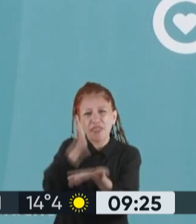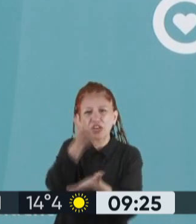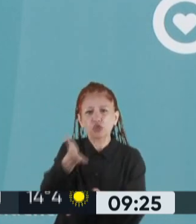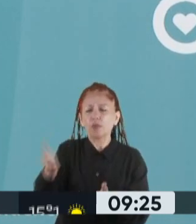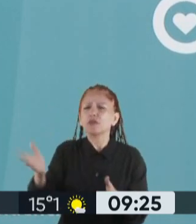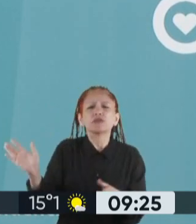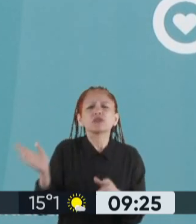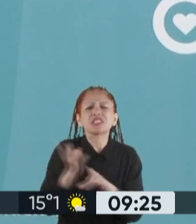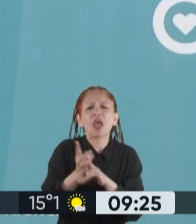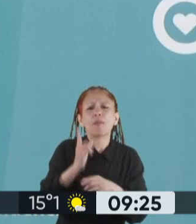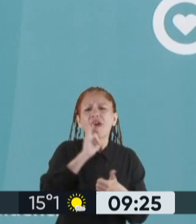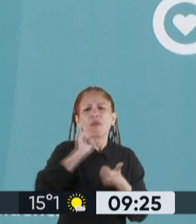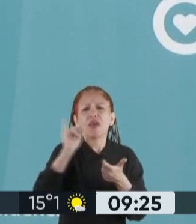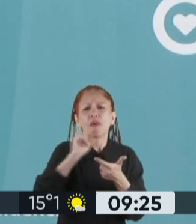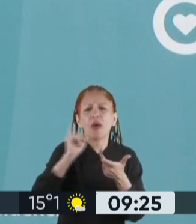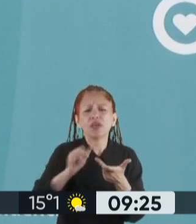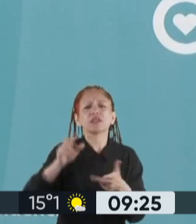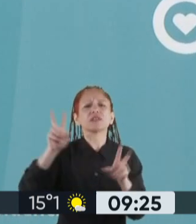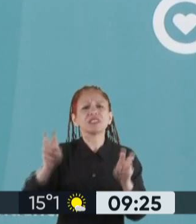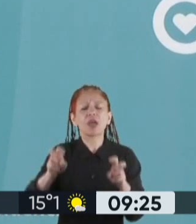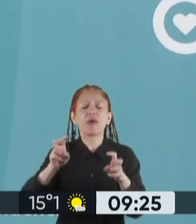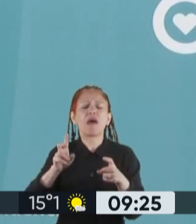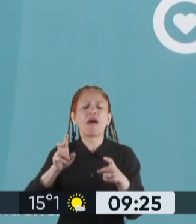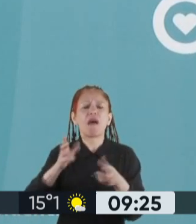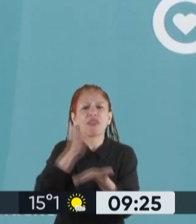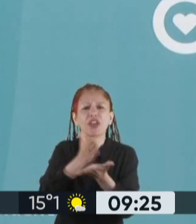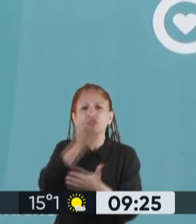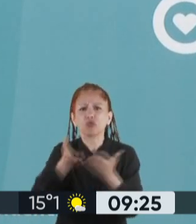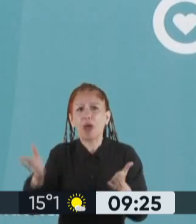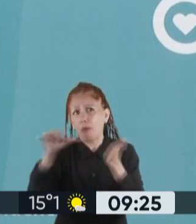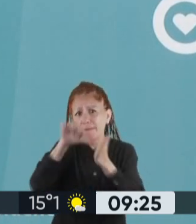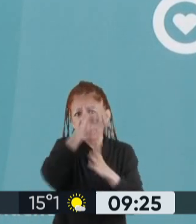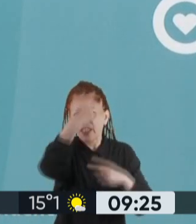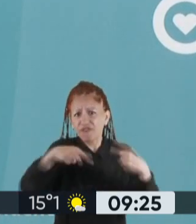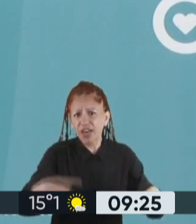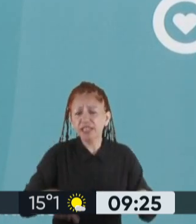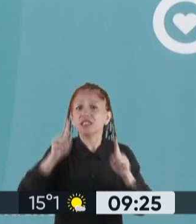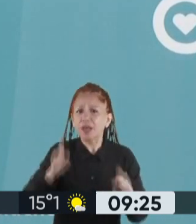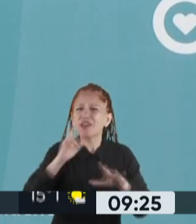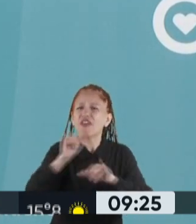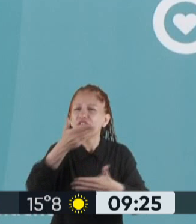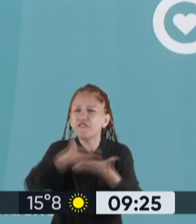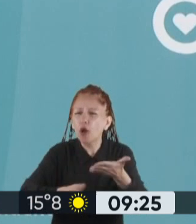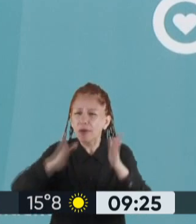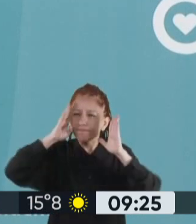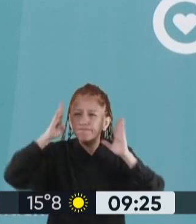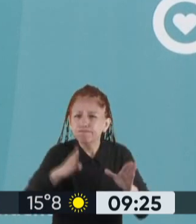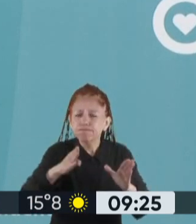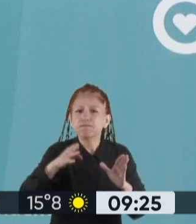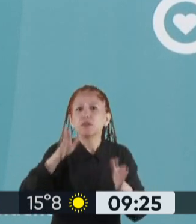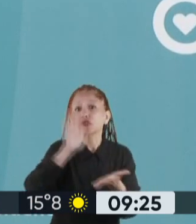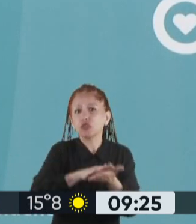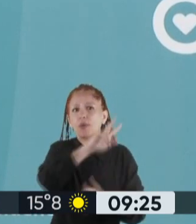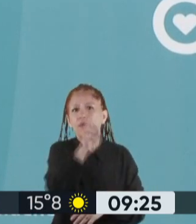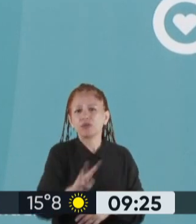que se hacen con respecto a las violaciones de los derechos humanos en los distintos países, también en este caso un informe puntual sobre temas puntuales